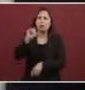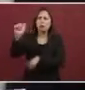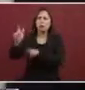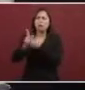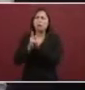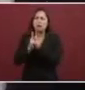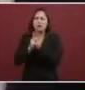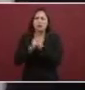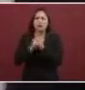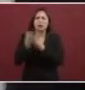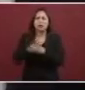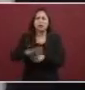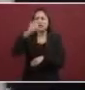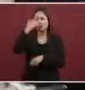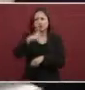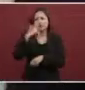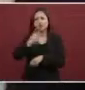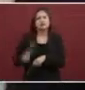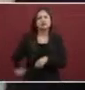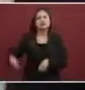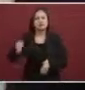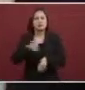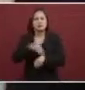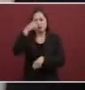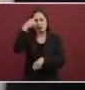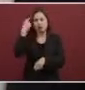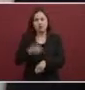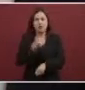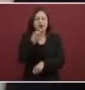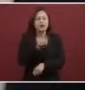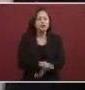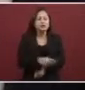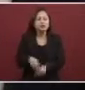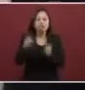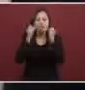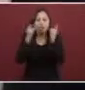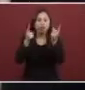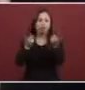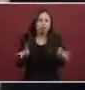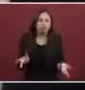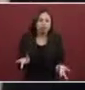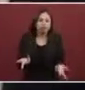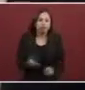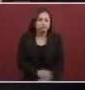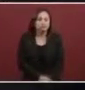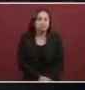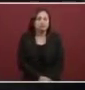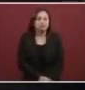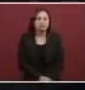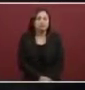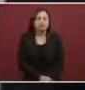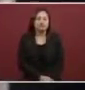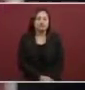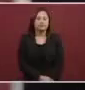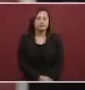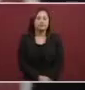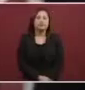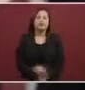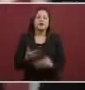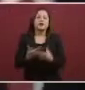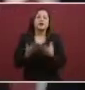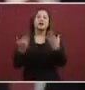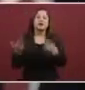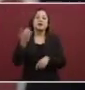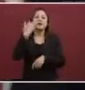la noche Plaza Sésamo para los niños desvelados. se pretende crear un sistema único